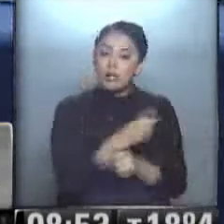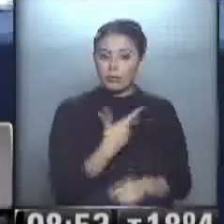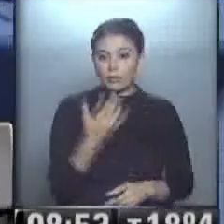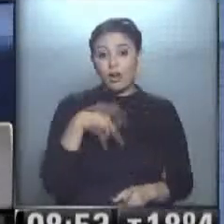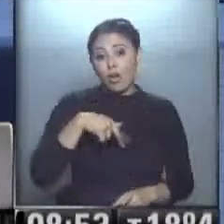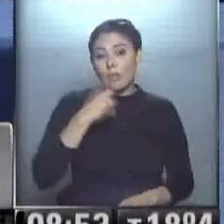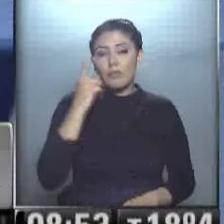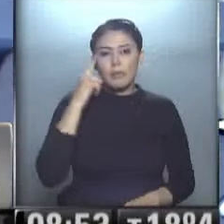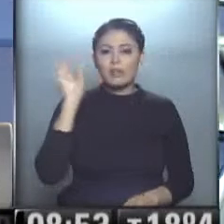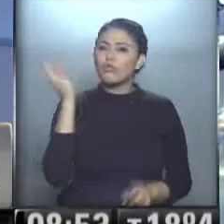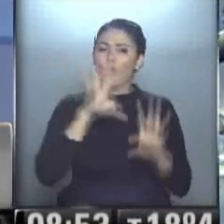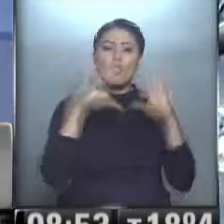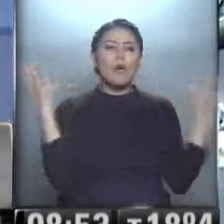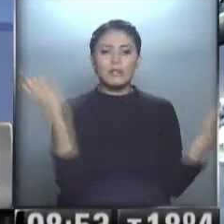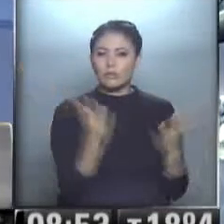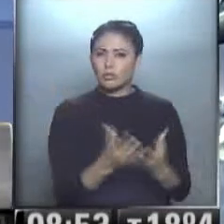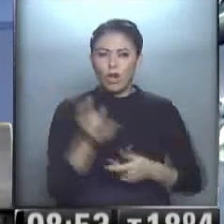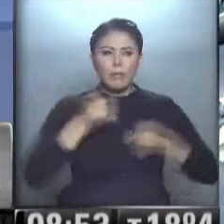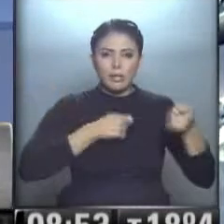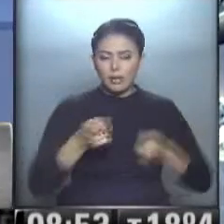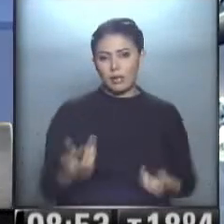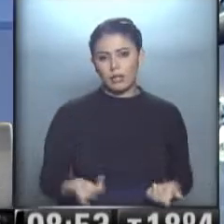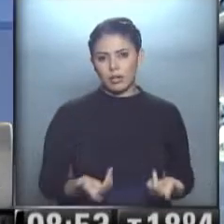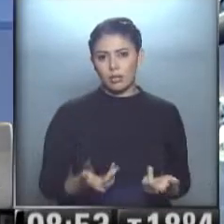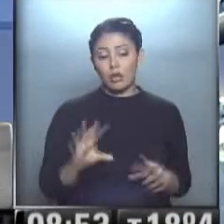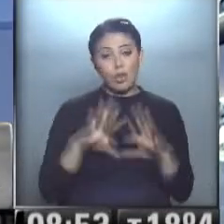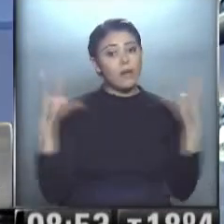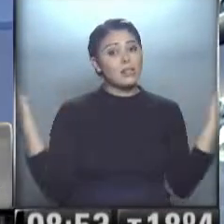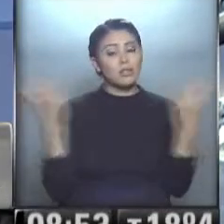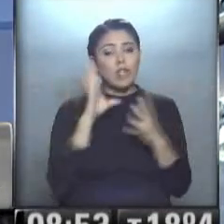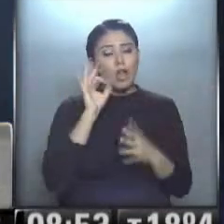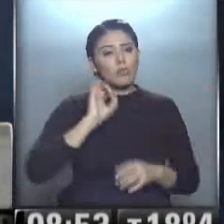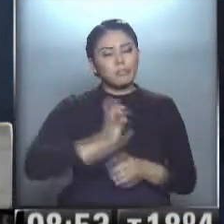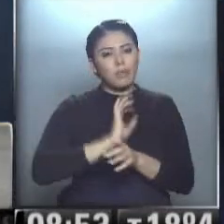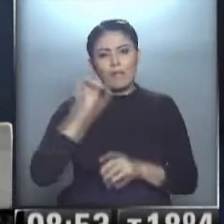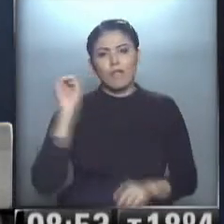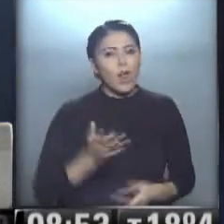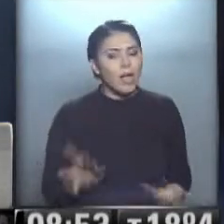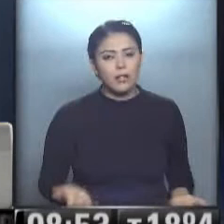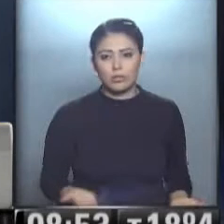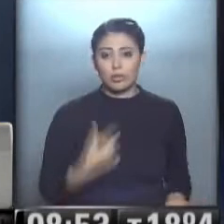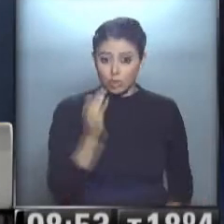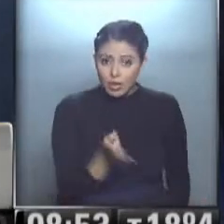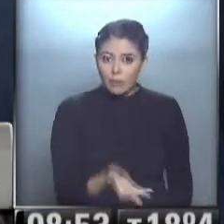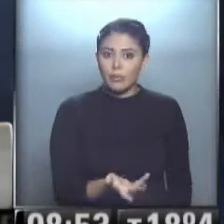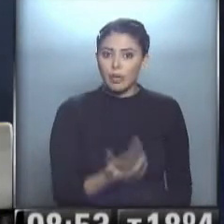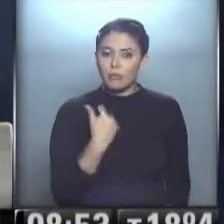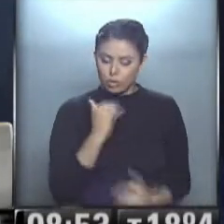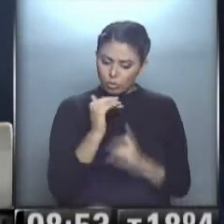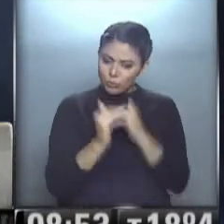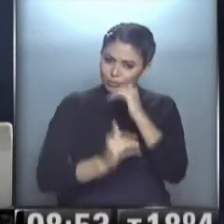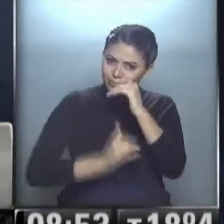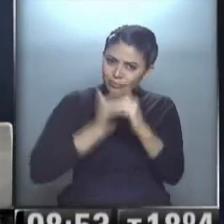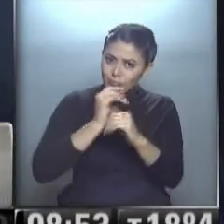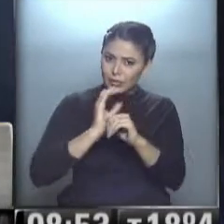hoy en la globalización. La globalización es un proceso muy violento y sabemos que podemos llevarlo adelante y